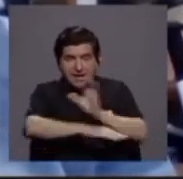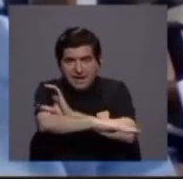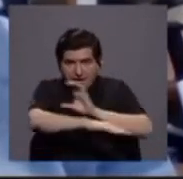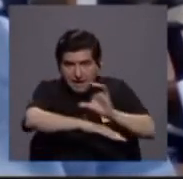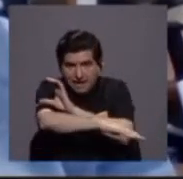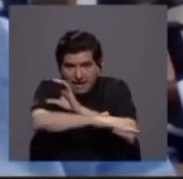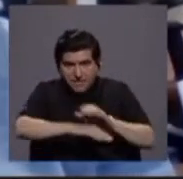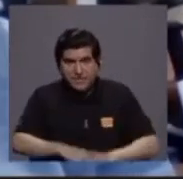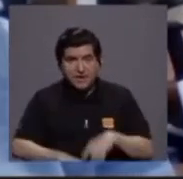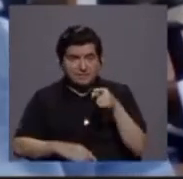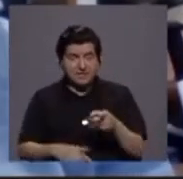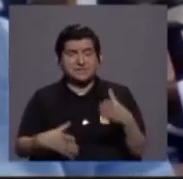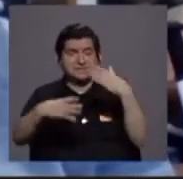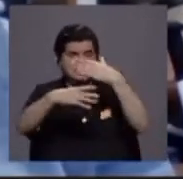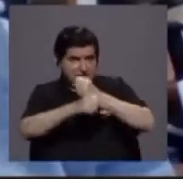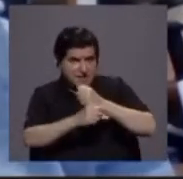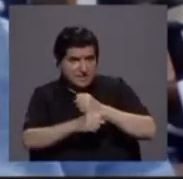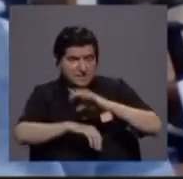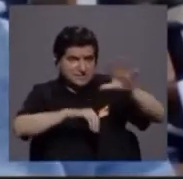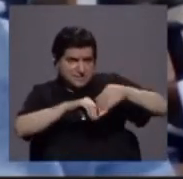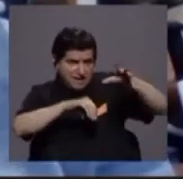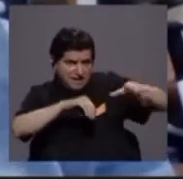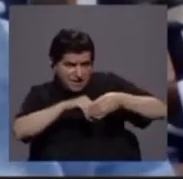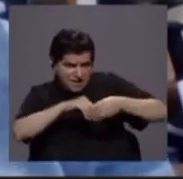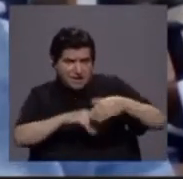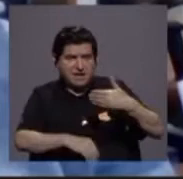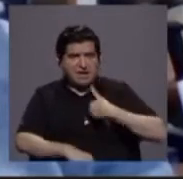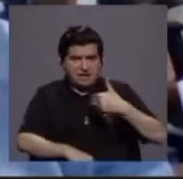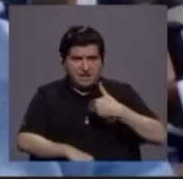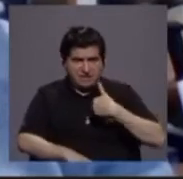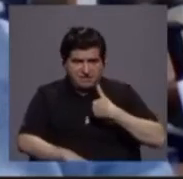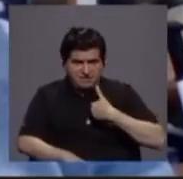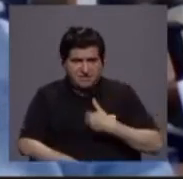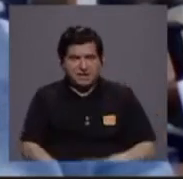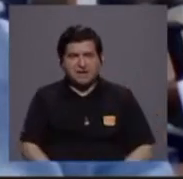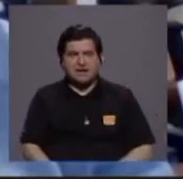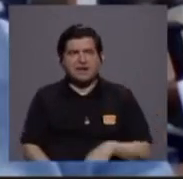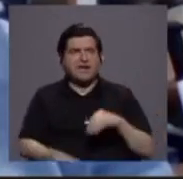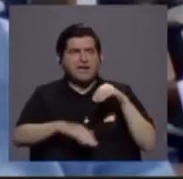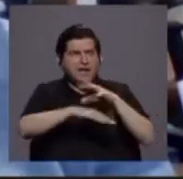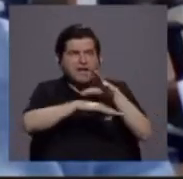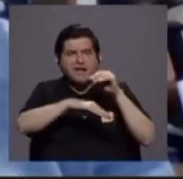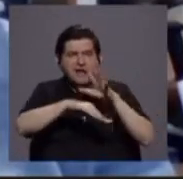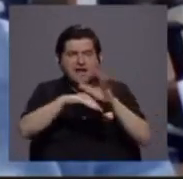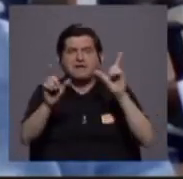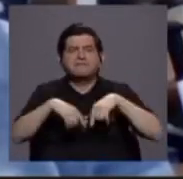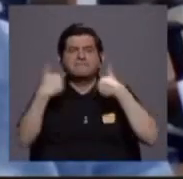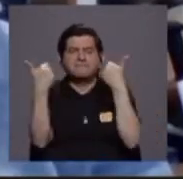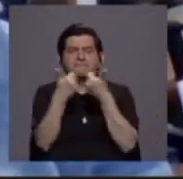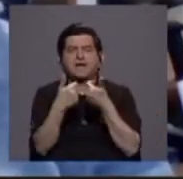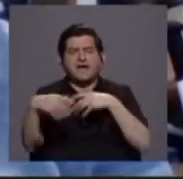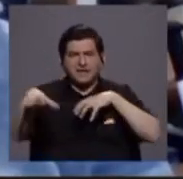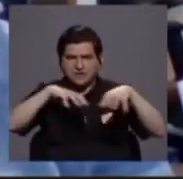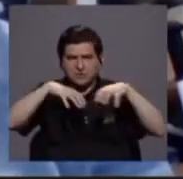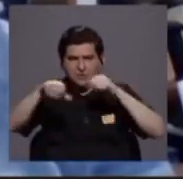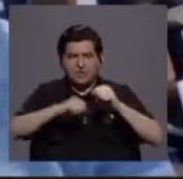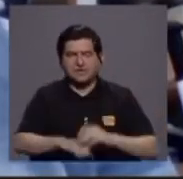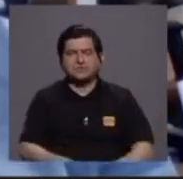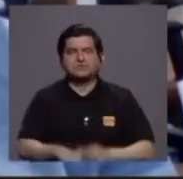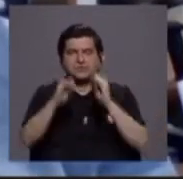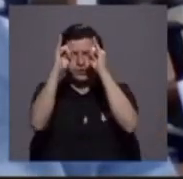hace la agregación y la obtención de las consecuencias colectivas de sus acciones